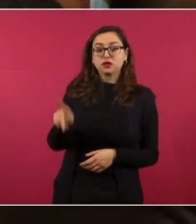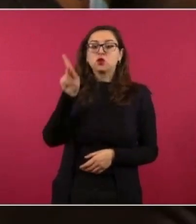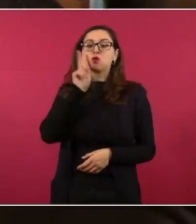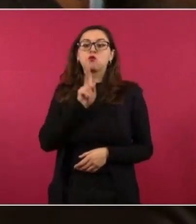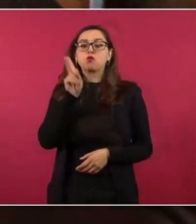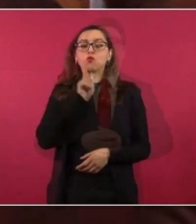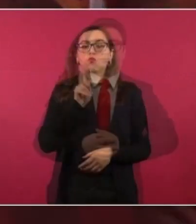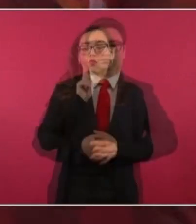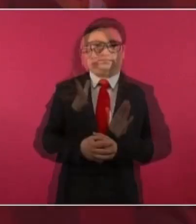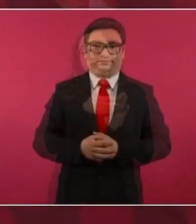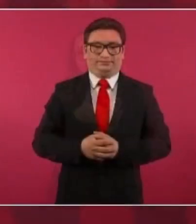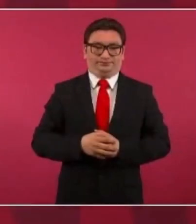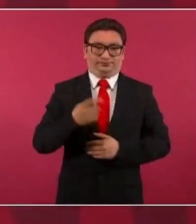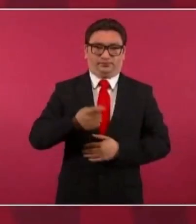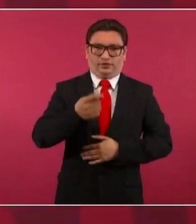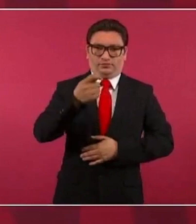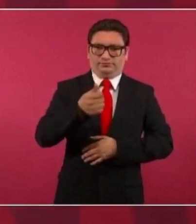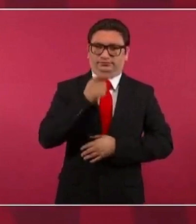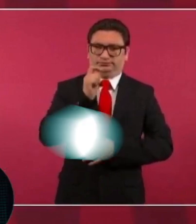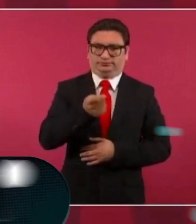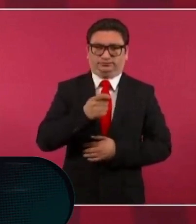programa. Primero es un